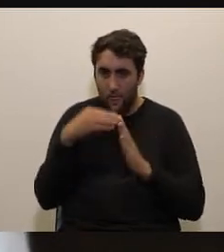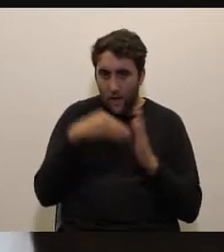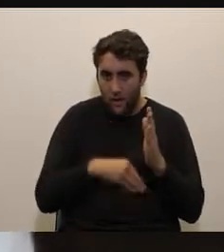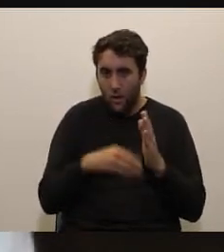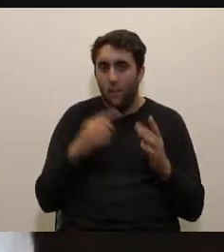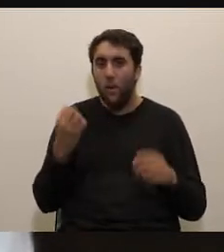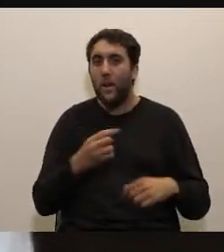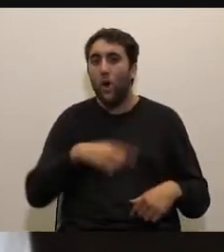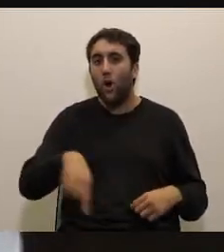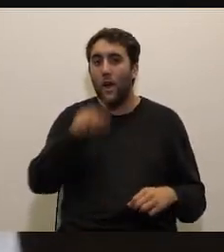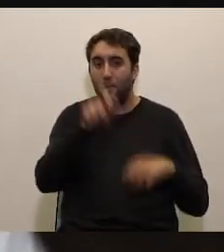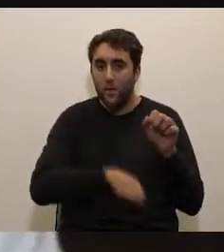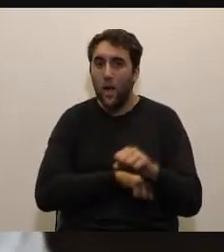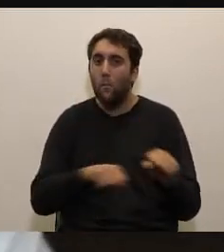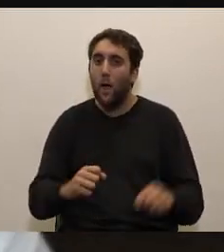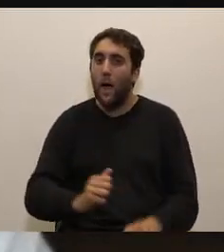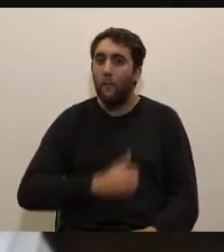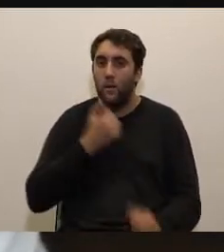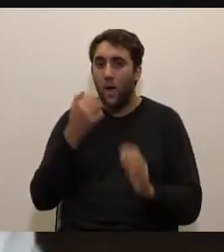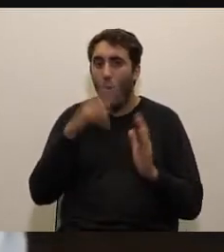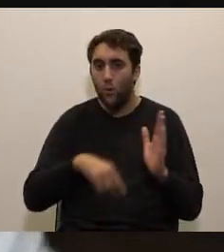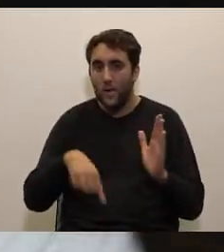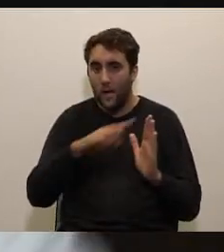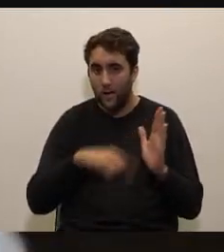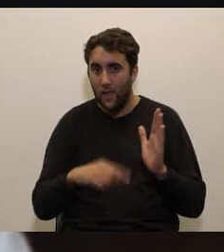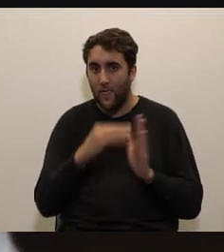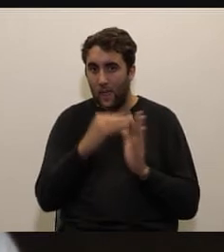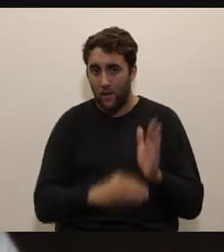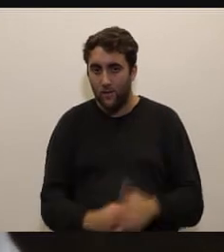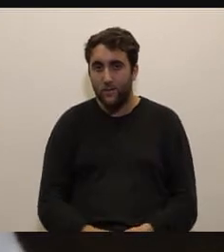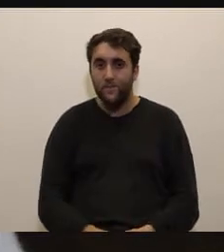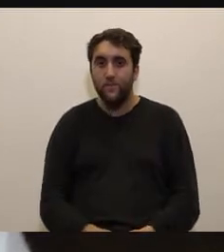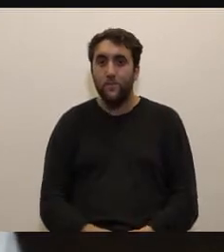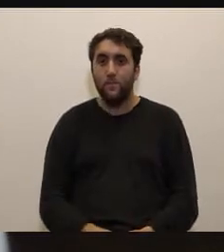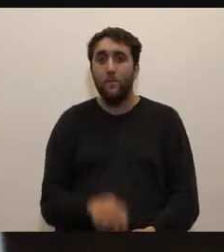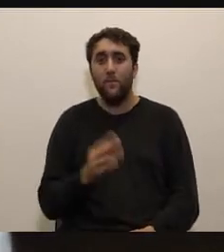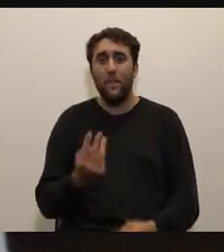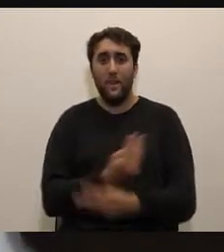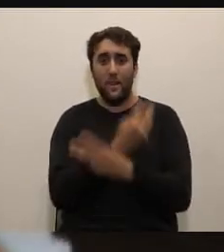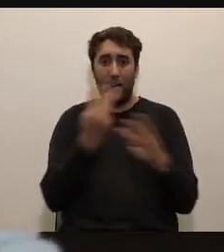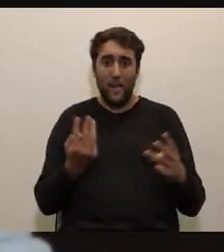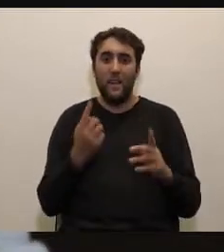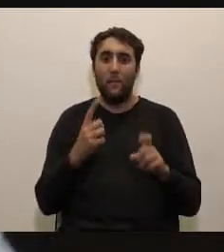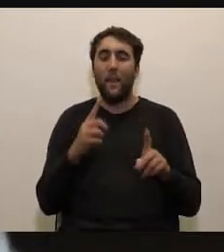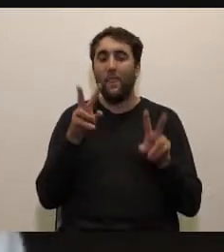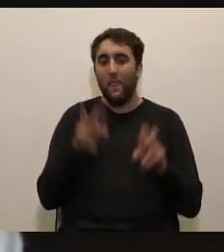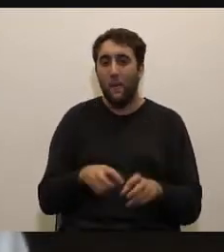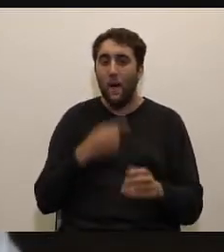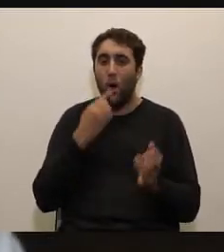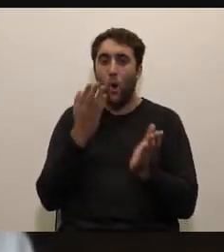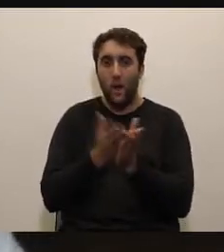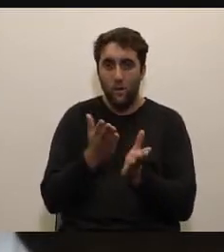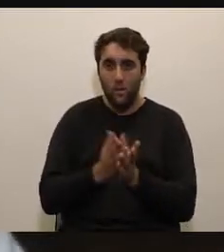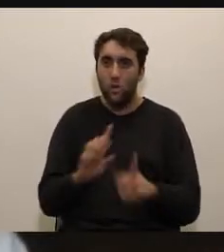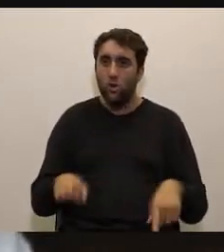posible por otras personas. Y en líneas generales, con esos temas de colaboración. Nosotros tratamos